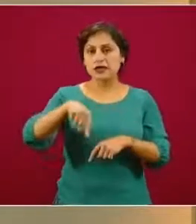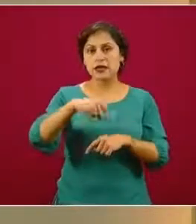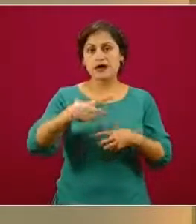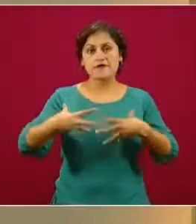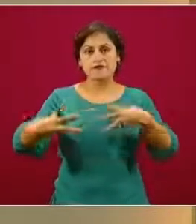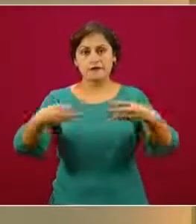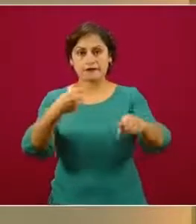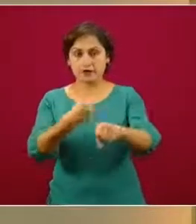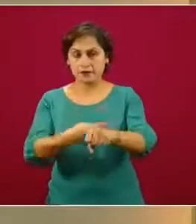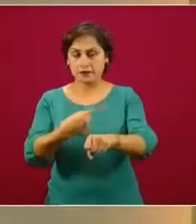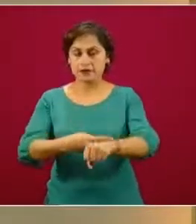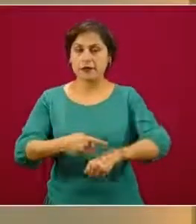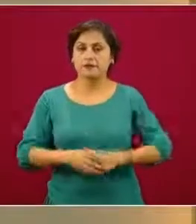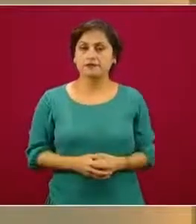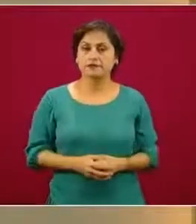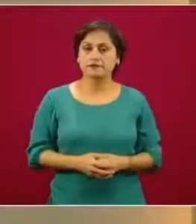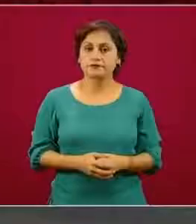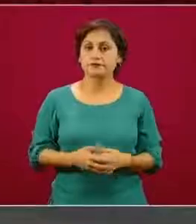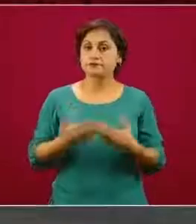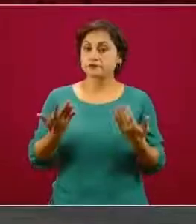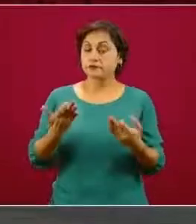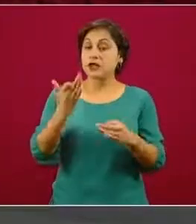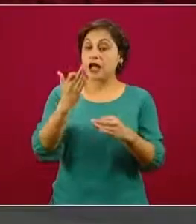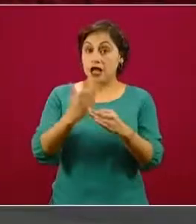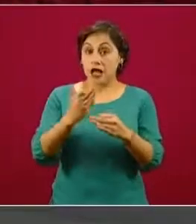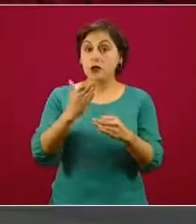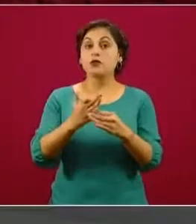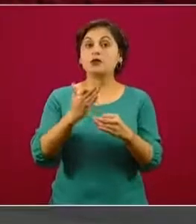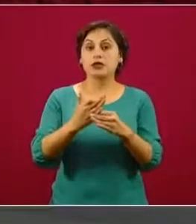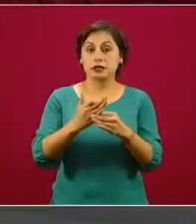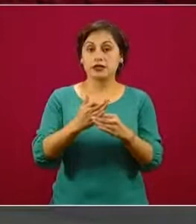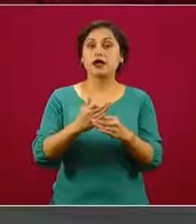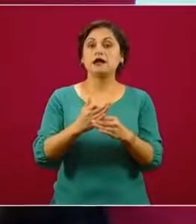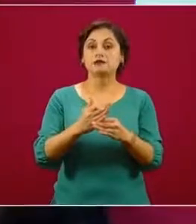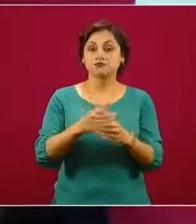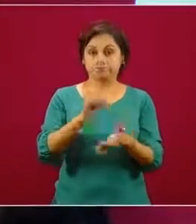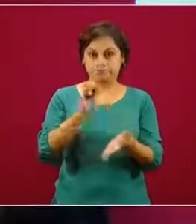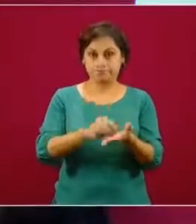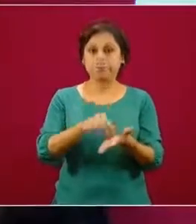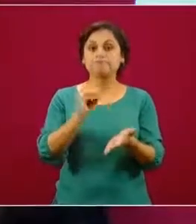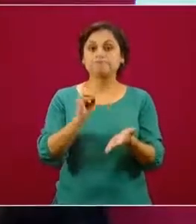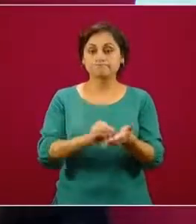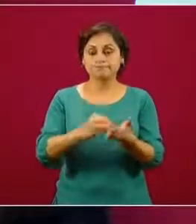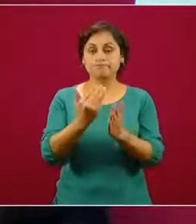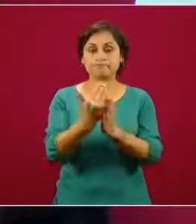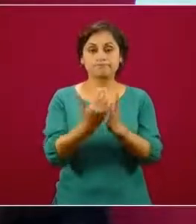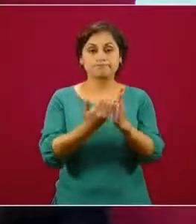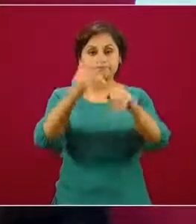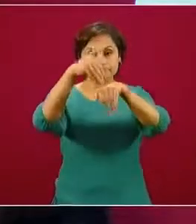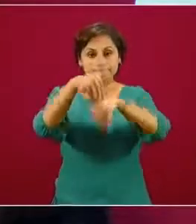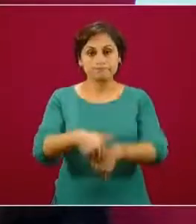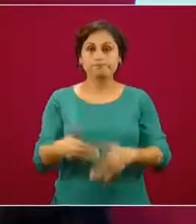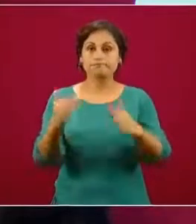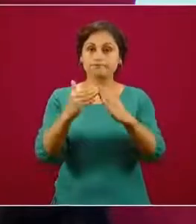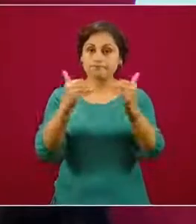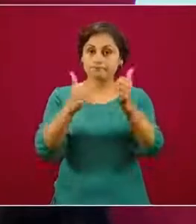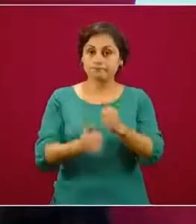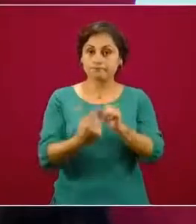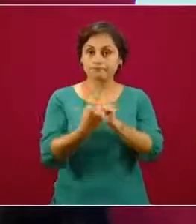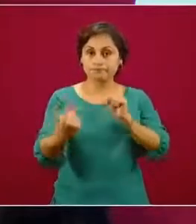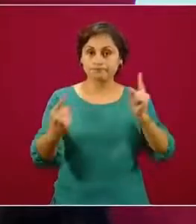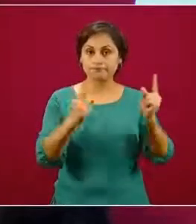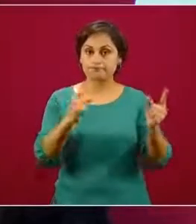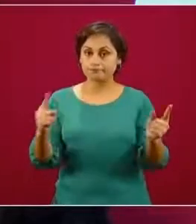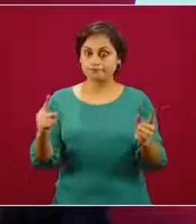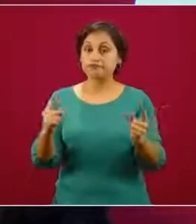enfermedad. En este momento sigue vigente la Jornada Nacional de Sana Distancia, es decir, por una disposición de la Autoridad